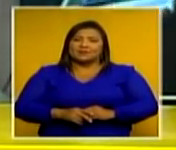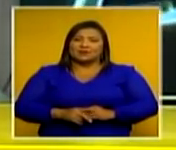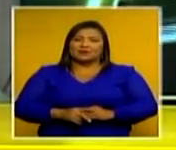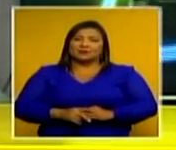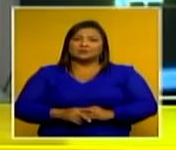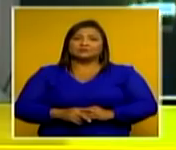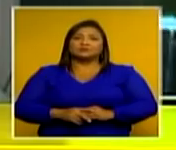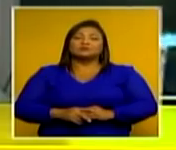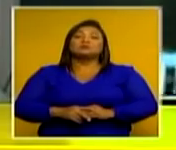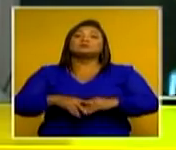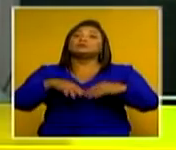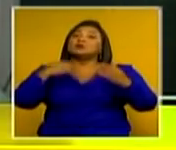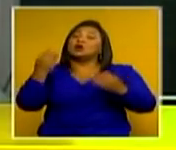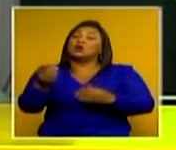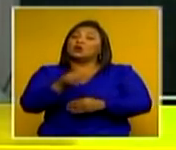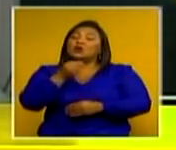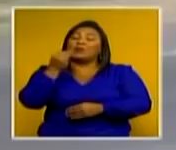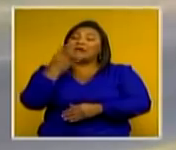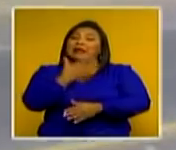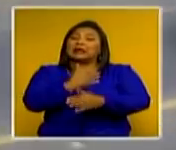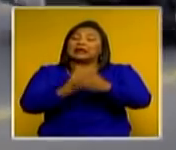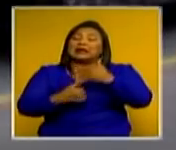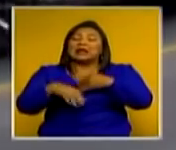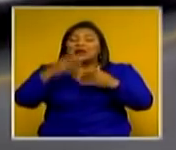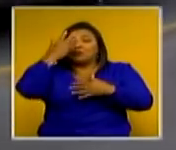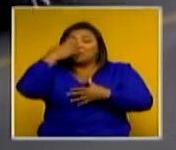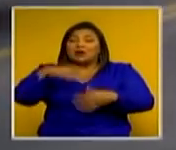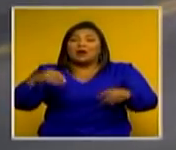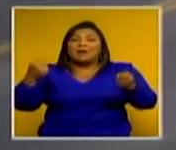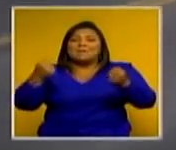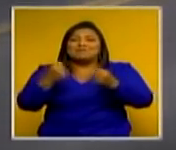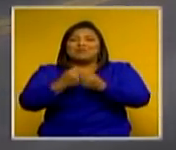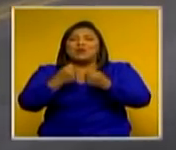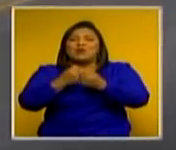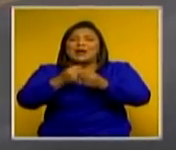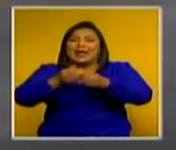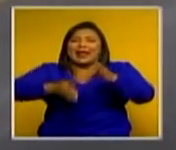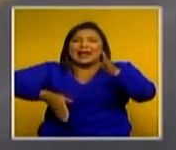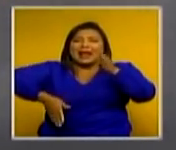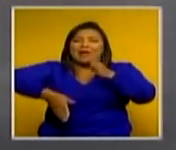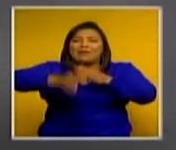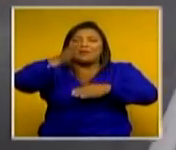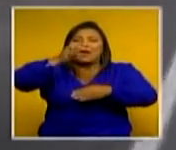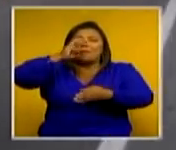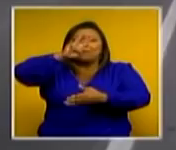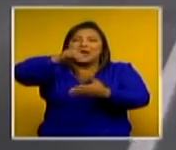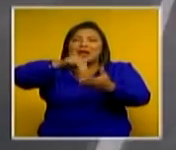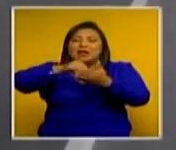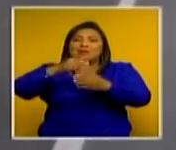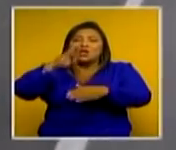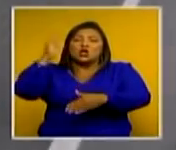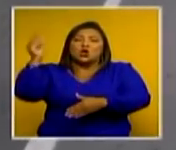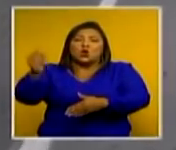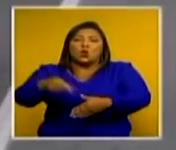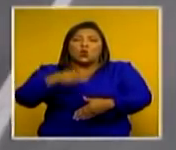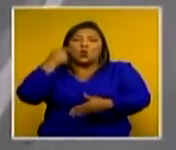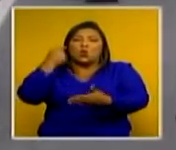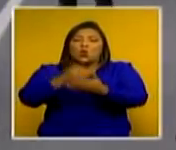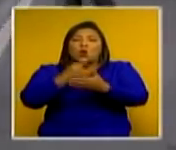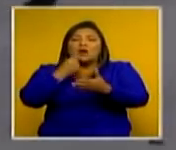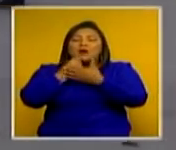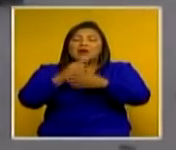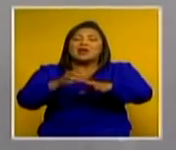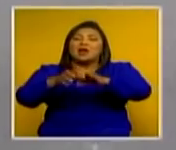con jóvenes heridos fue el resultado de un triple choque en la vía manabí guayas en el que están implicados un trailer un auto y un bus de la cooperativa reina